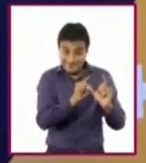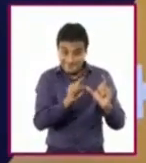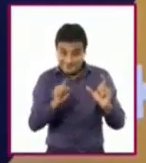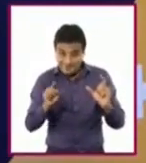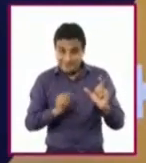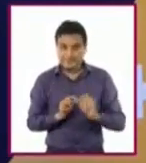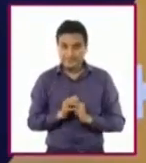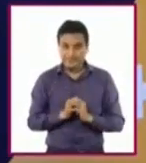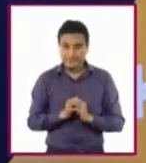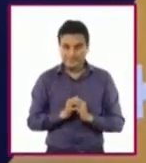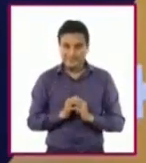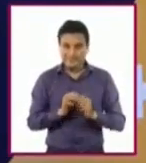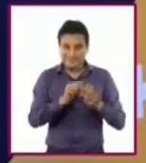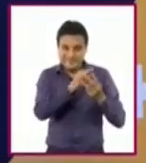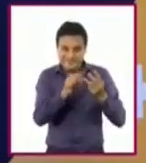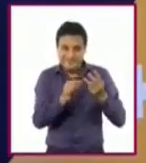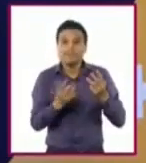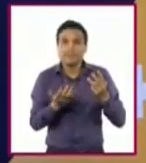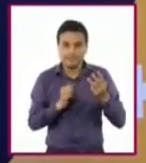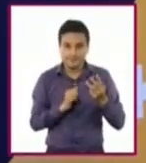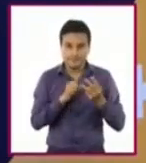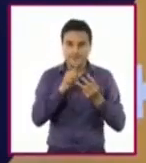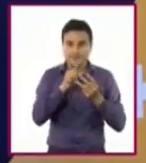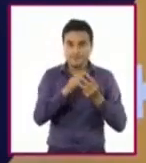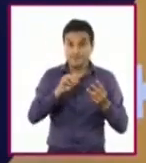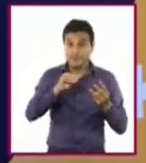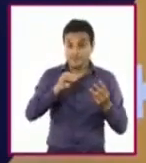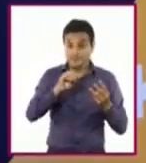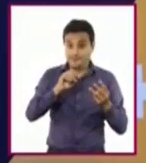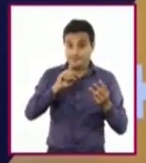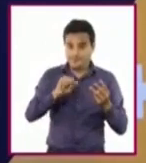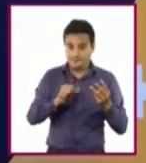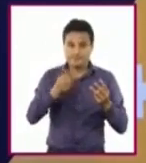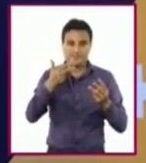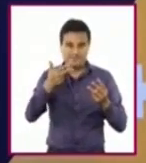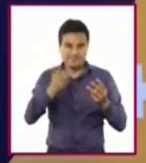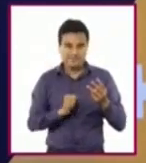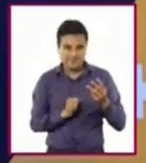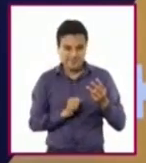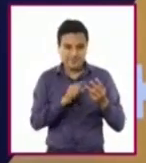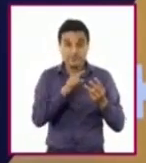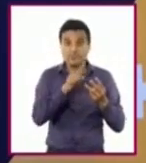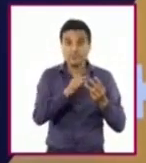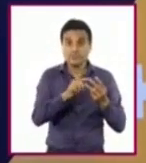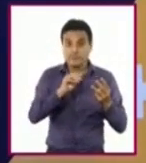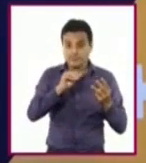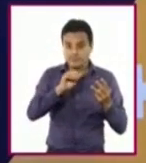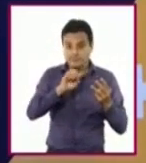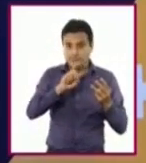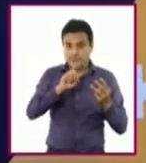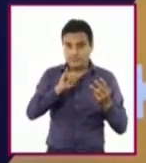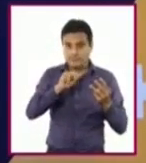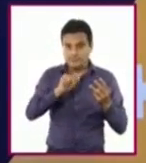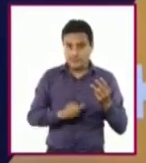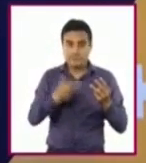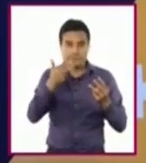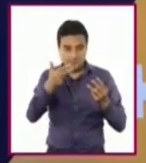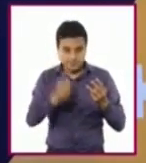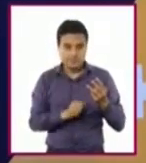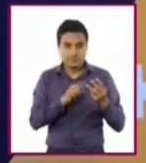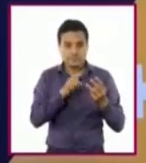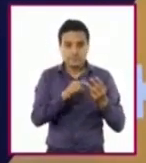de tendencia central son la moda es igual a 8 focos la mediana es igual a 8 focos